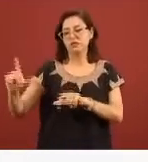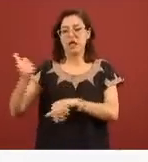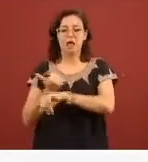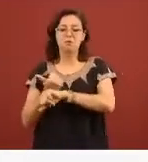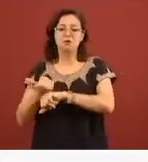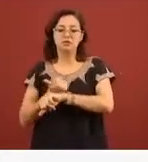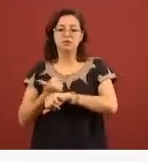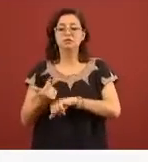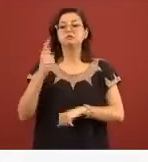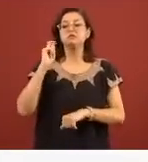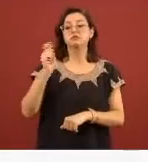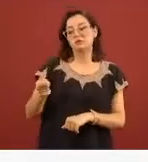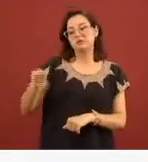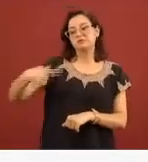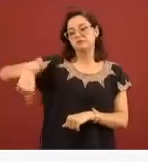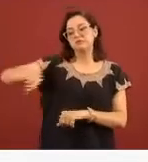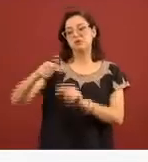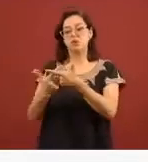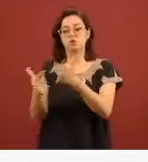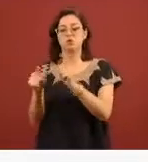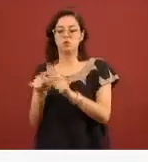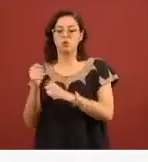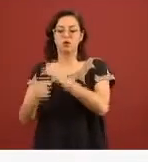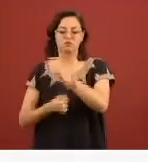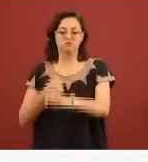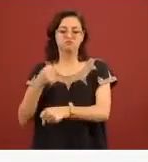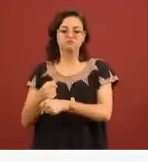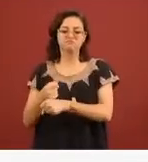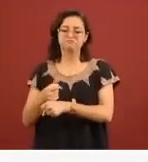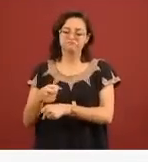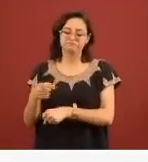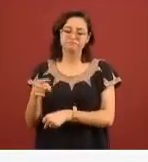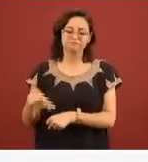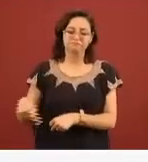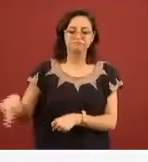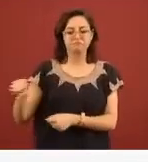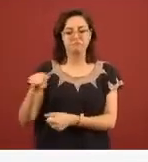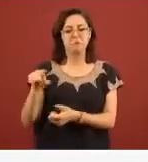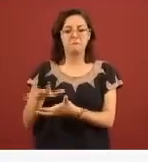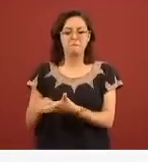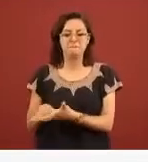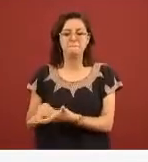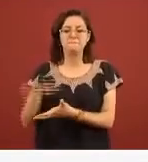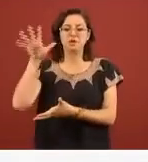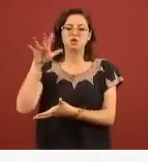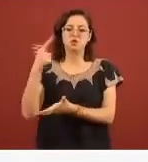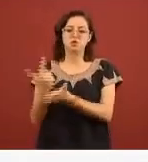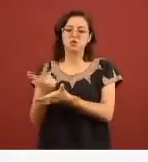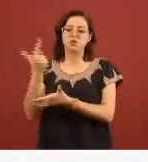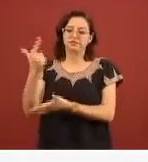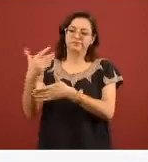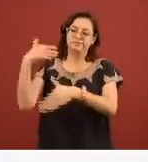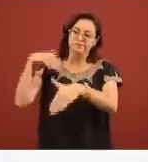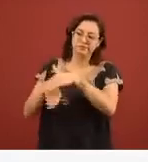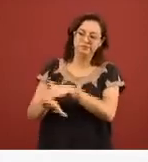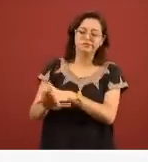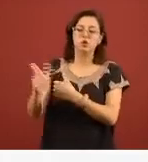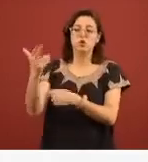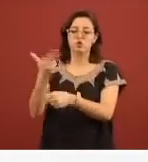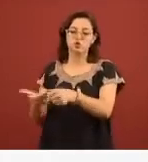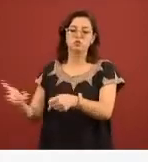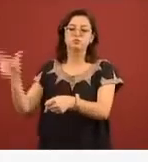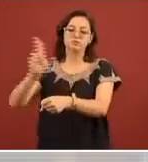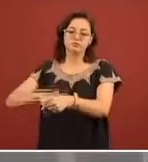verde, lo cual nos está diciendo que en estos grupos de edad tenemos mayor carga de casos graves y por lo tanto mayor carga